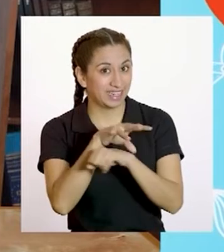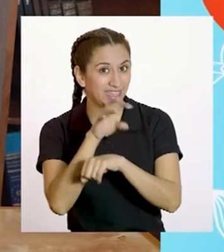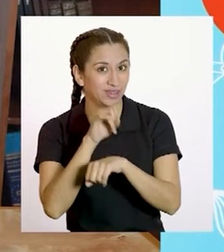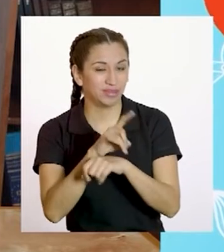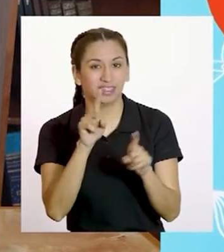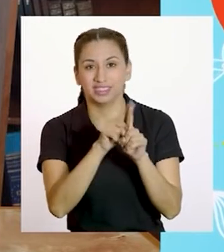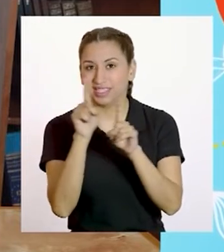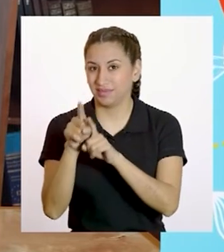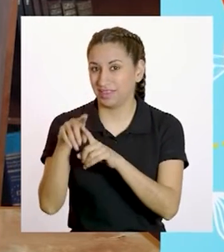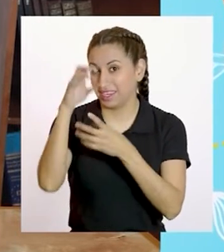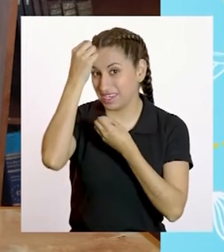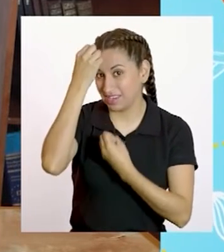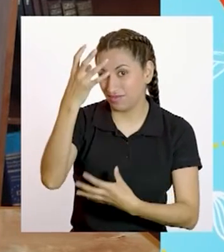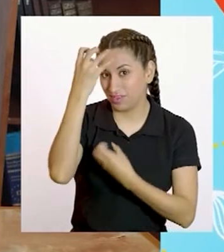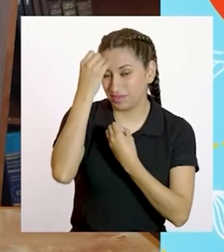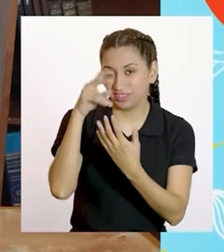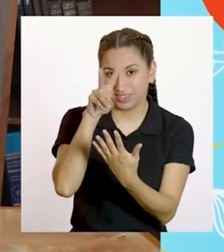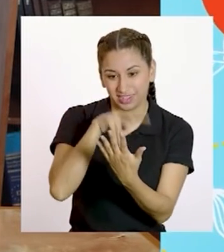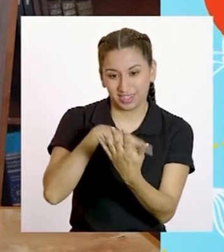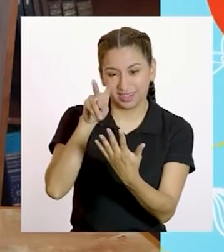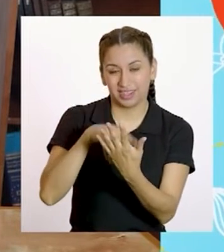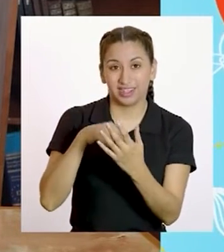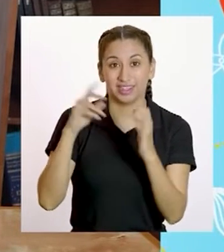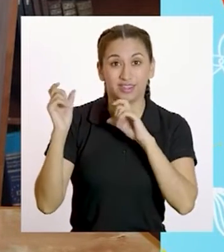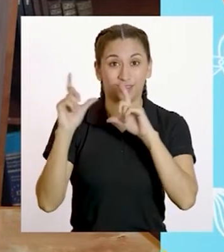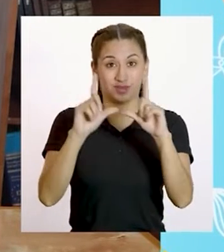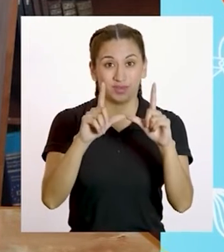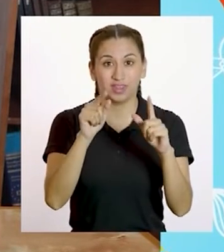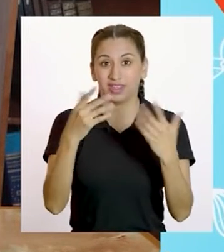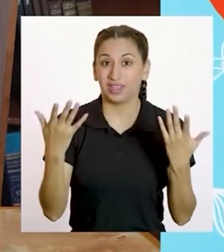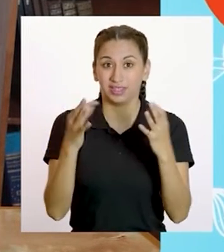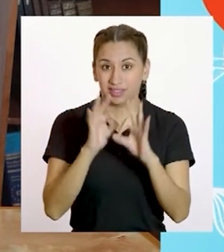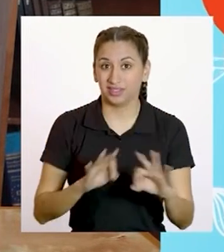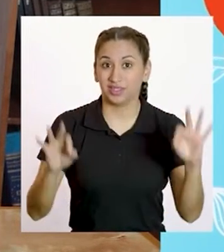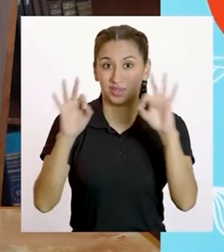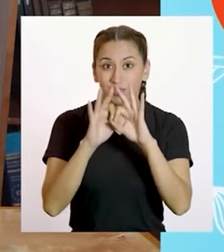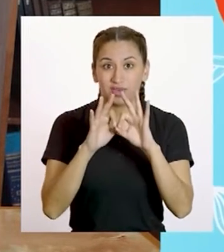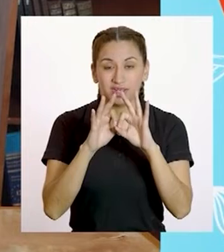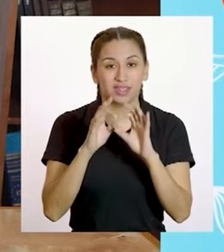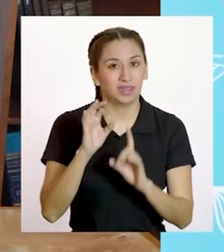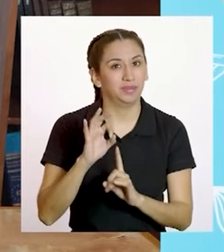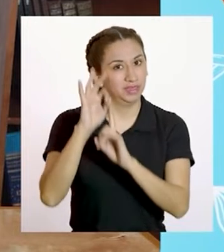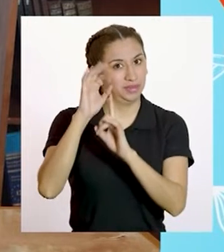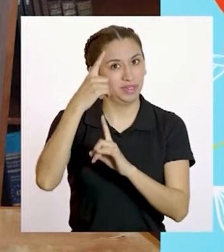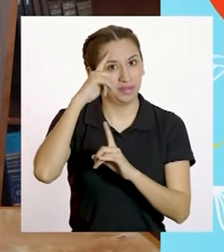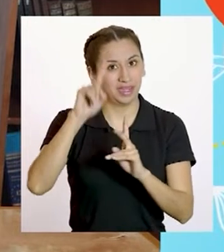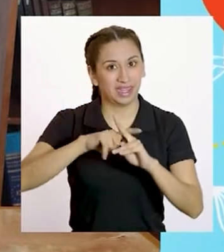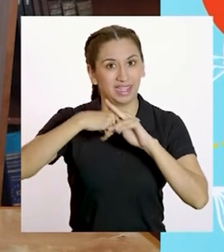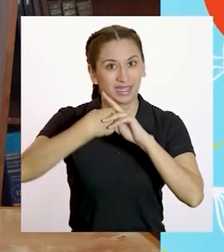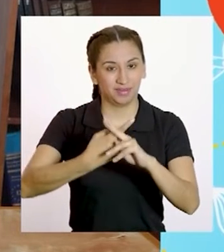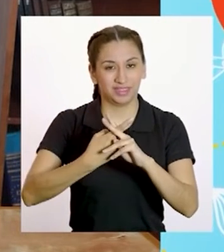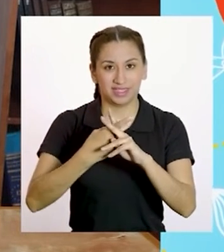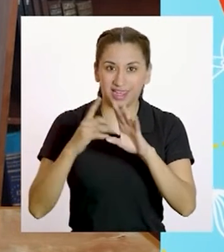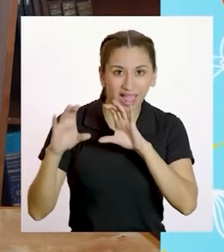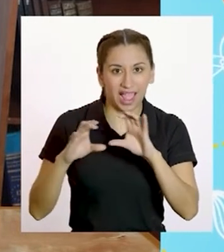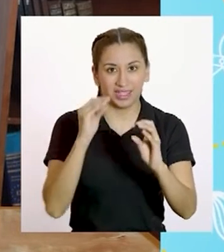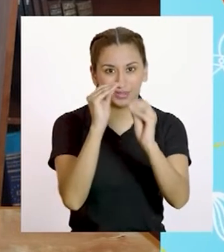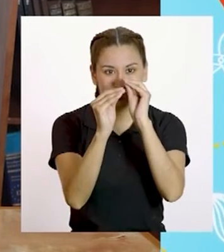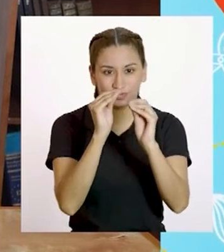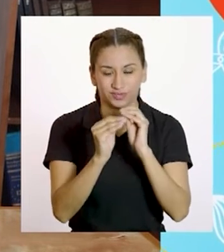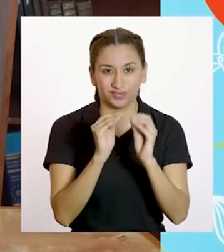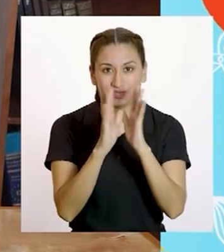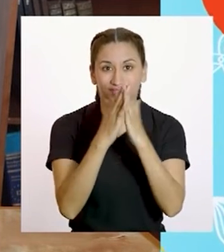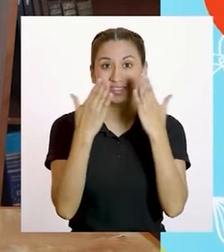recomendaciones, así como la información que hemos analizado en los programas, son el insumo o ingrediente principal para empezar a elaborar